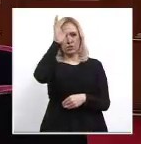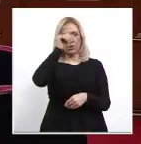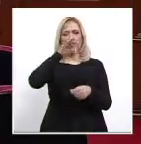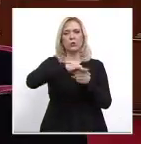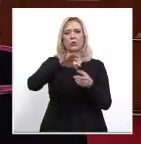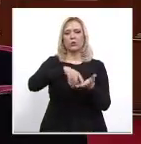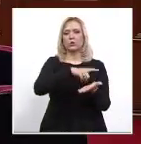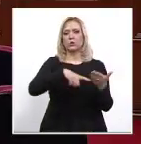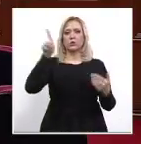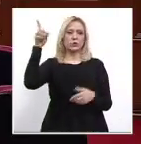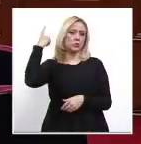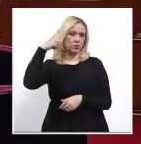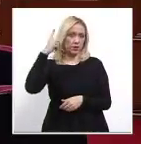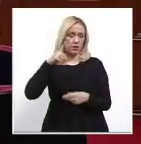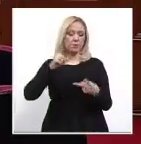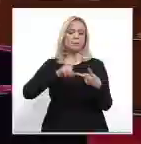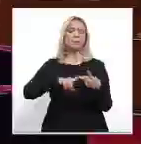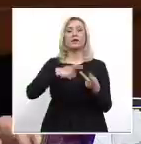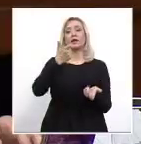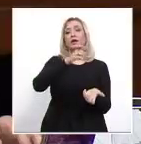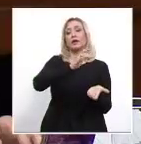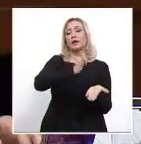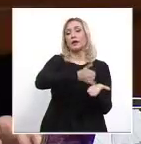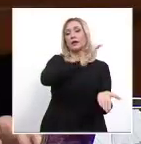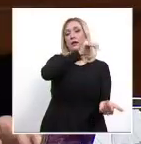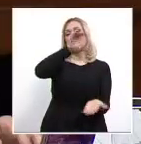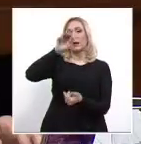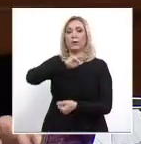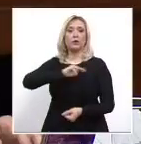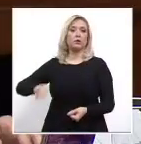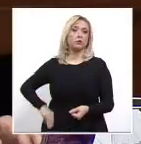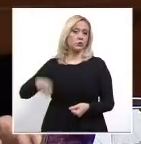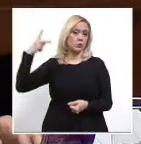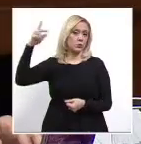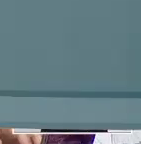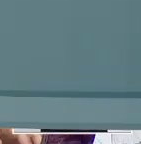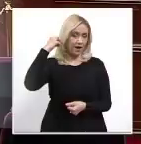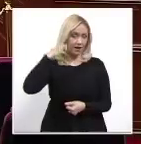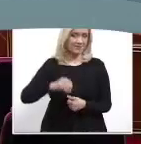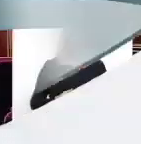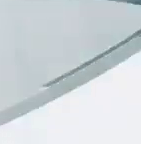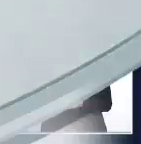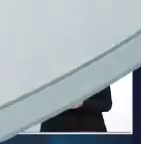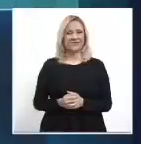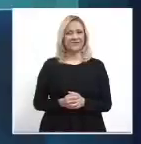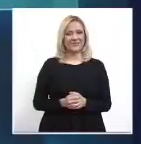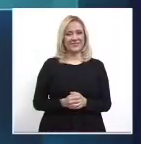de Durango y de leyes de ingresos de municipios de Oaxaca.